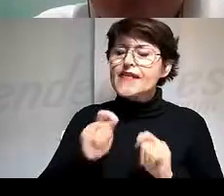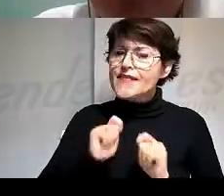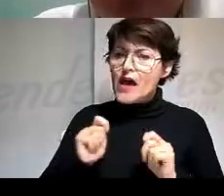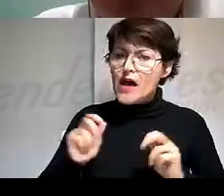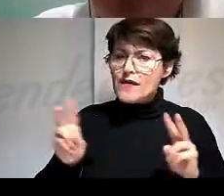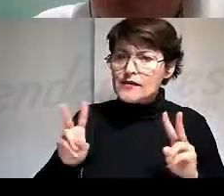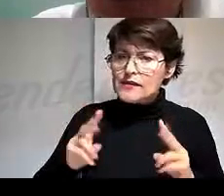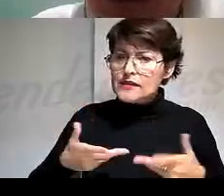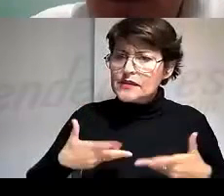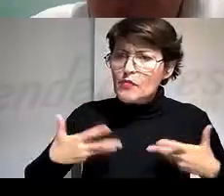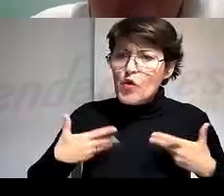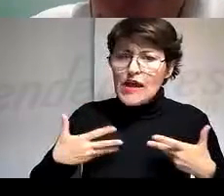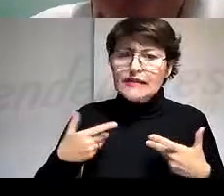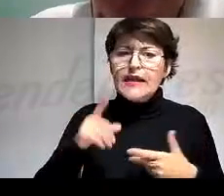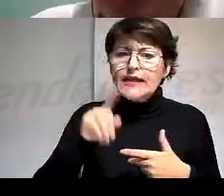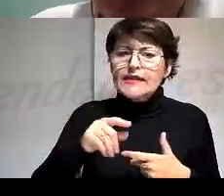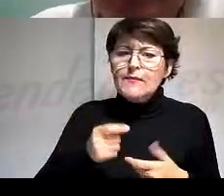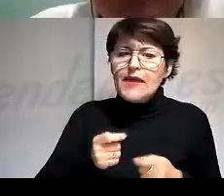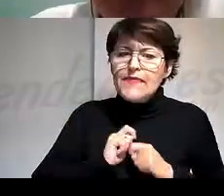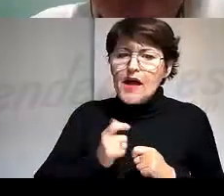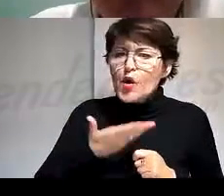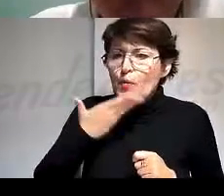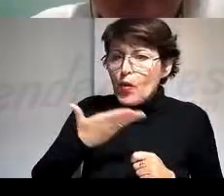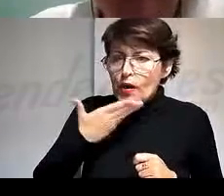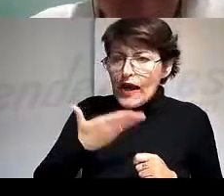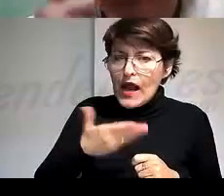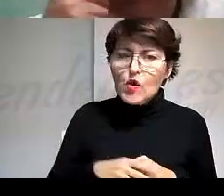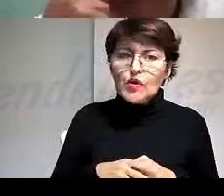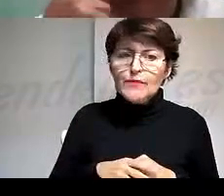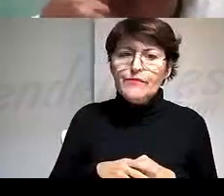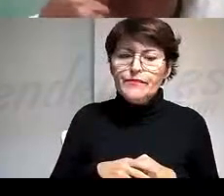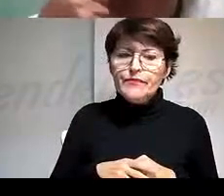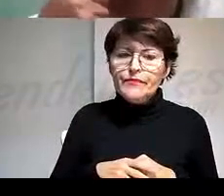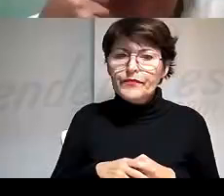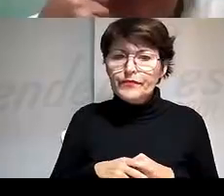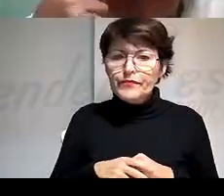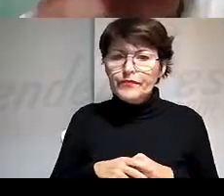efecto termogénico. ¿Qué significa termogénico?